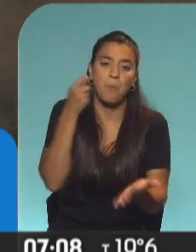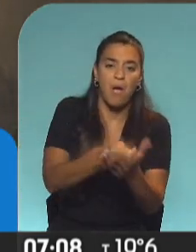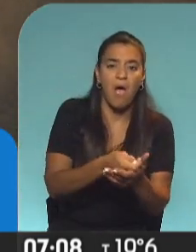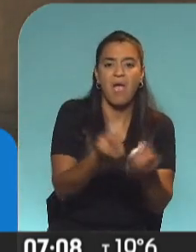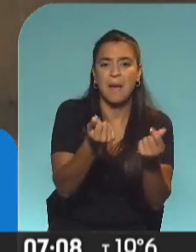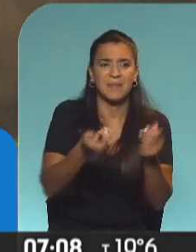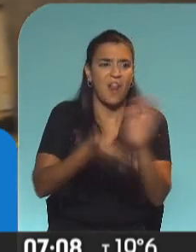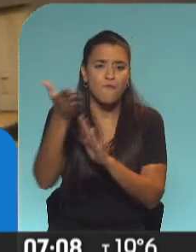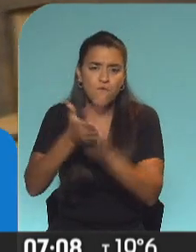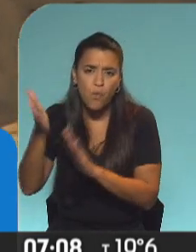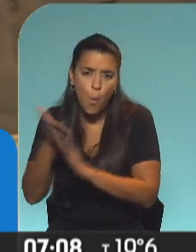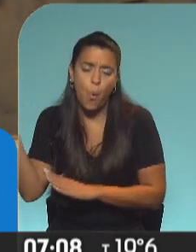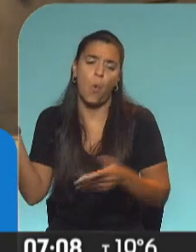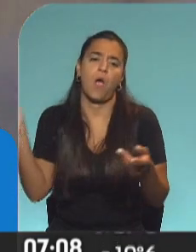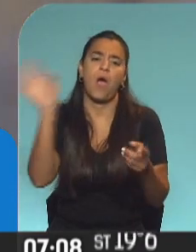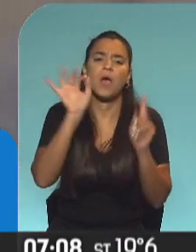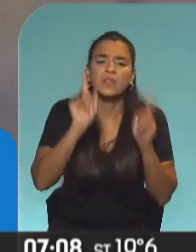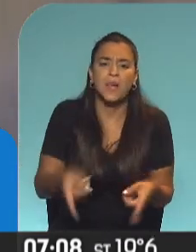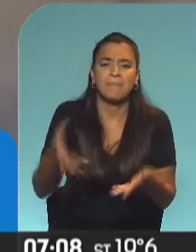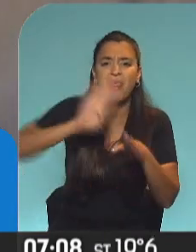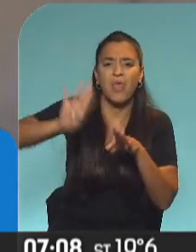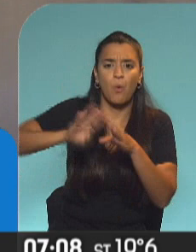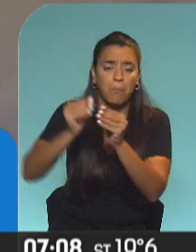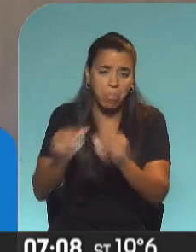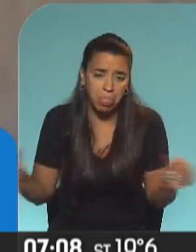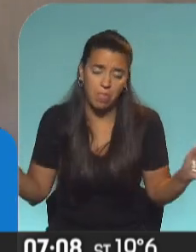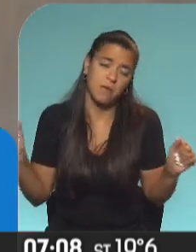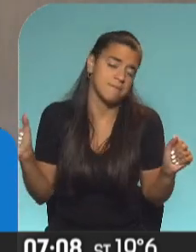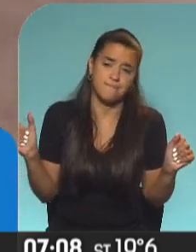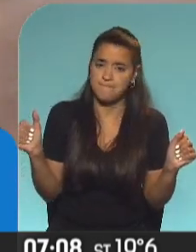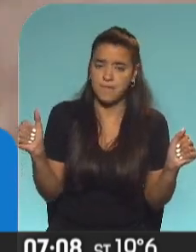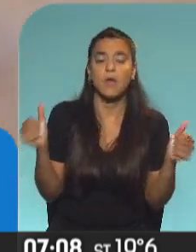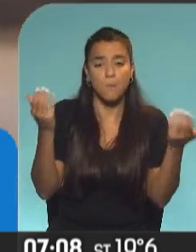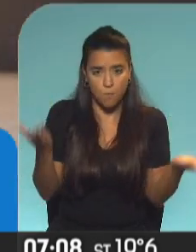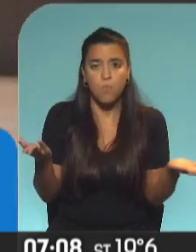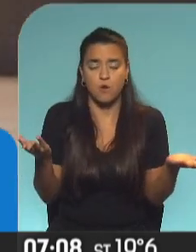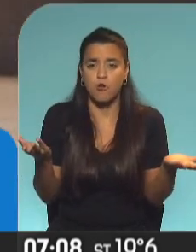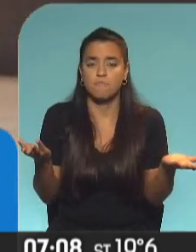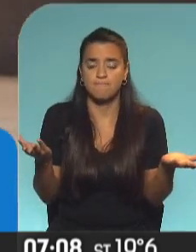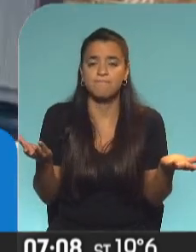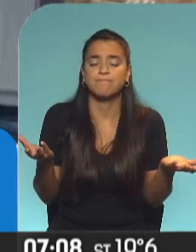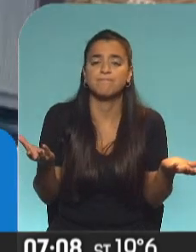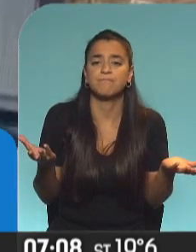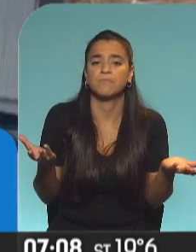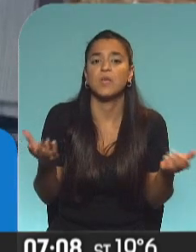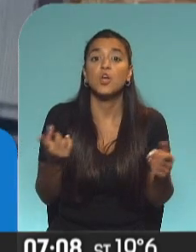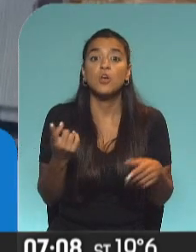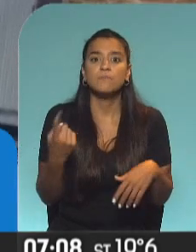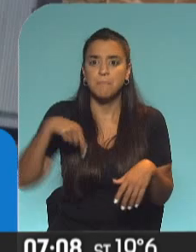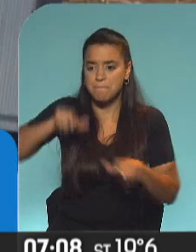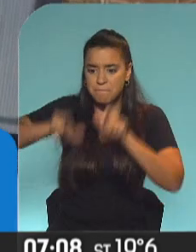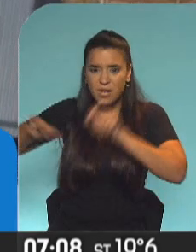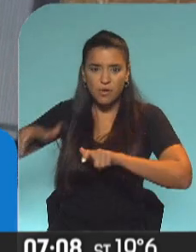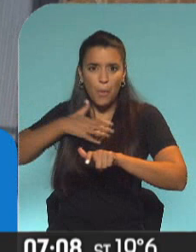de capitales, la licuación de la deuda, etcétera, etcétera, bueno, si nuestros clientes